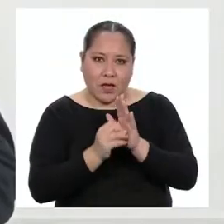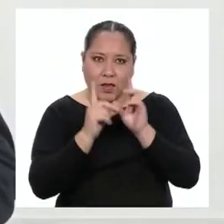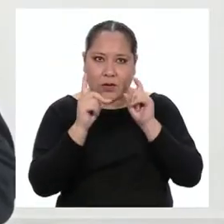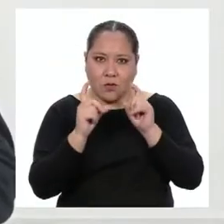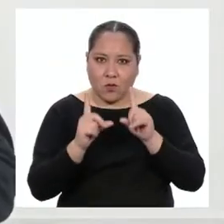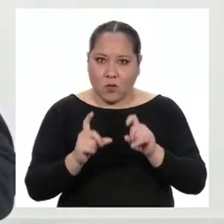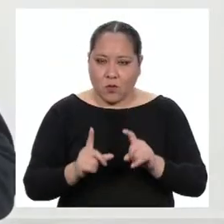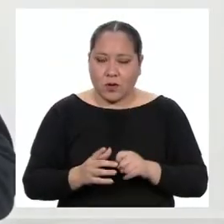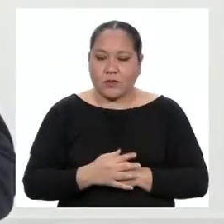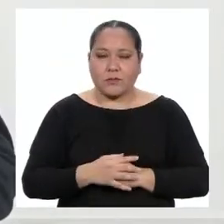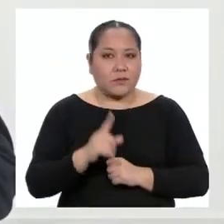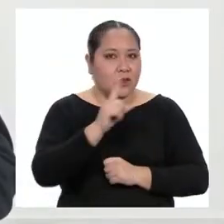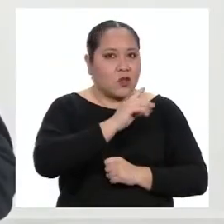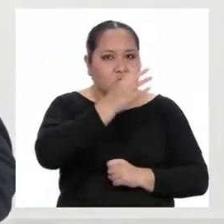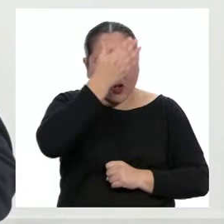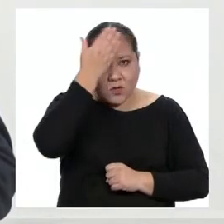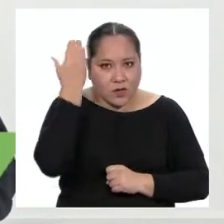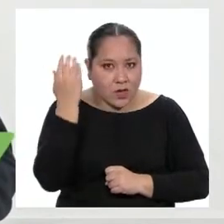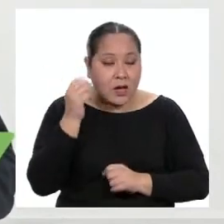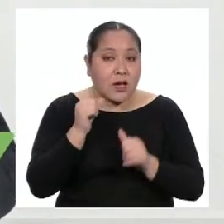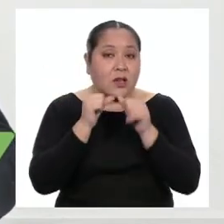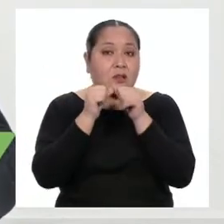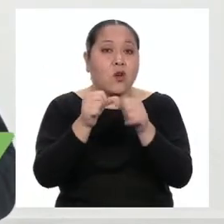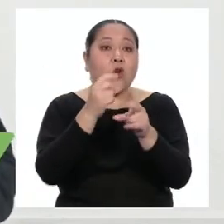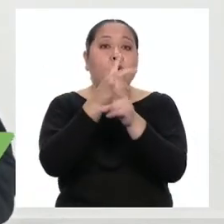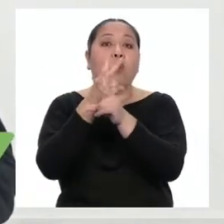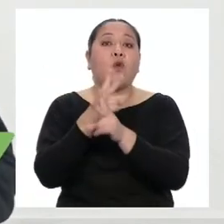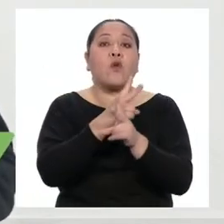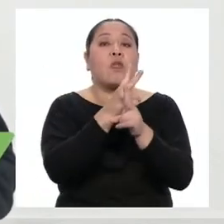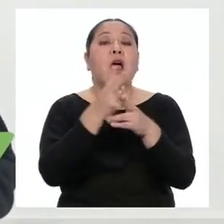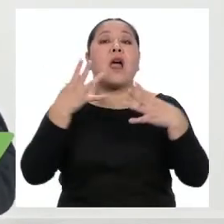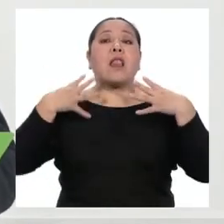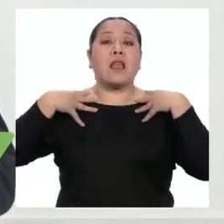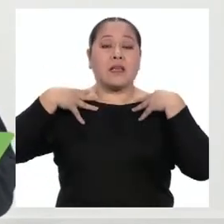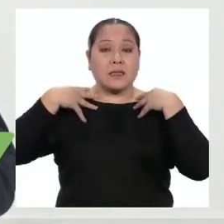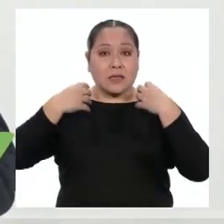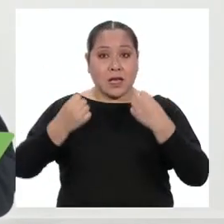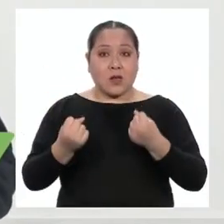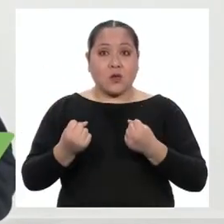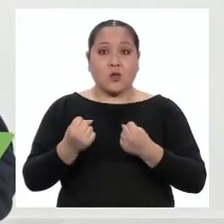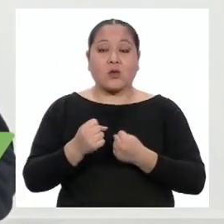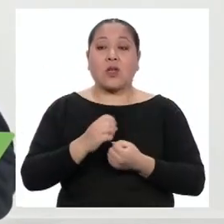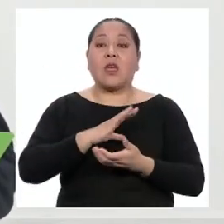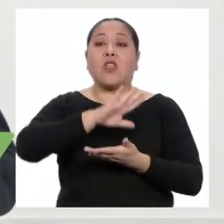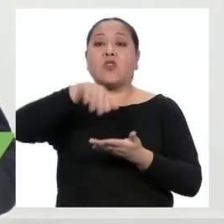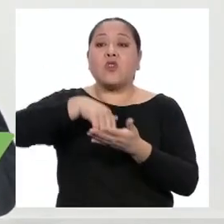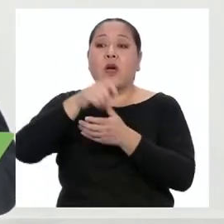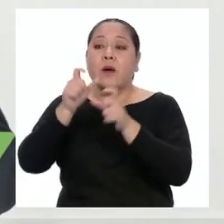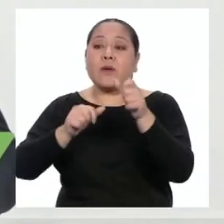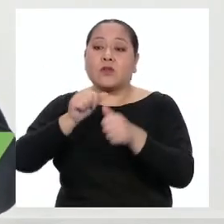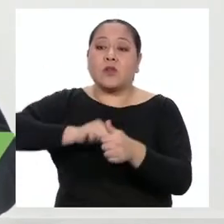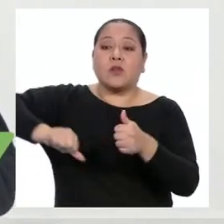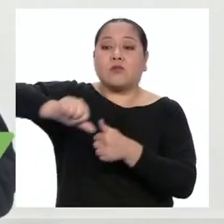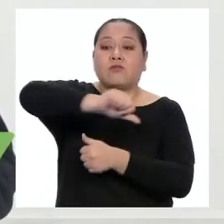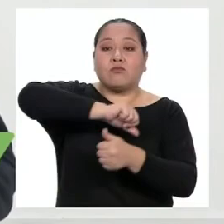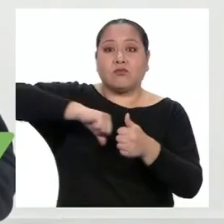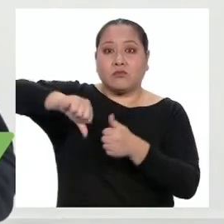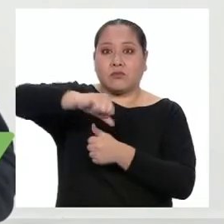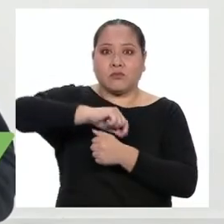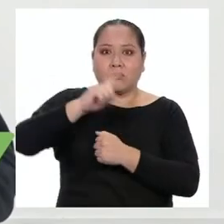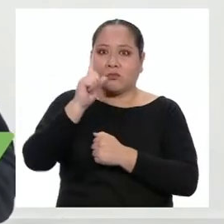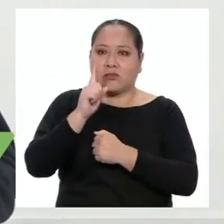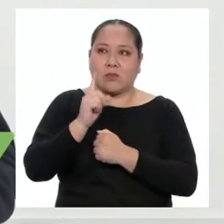Pero no se olviden que aún tenemos que cuidar mucho nuestra salud y de los que nos rodean, por lo cual debemos